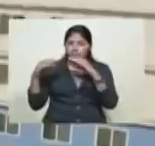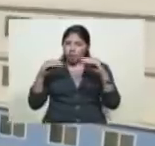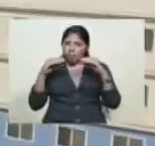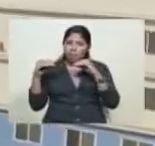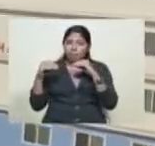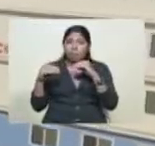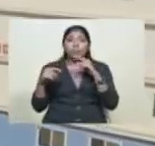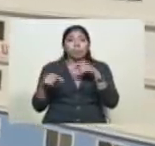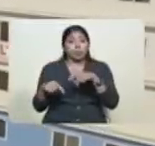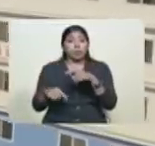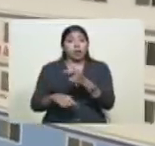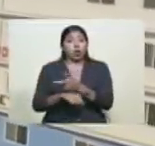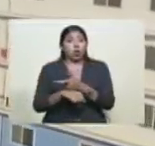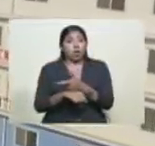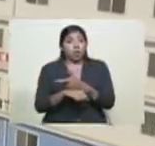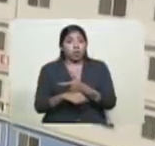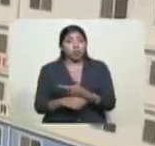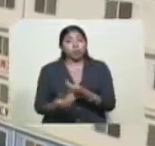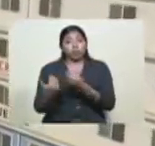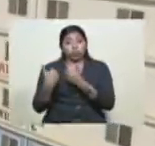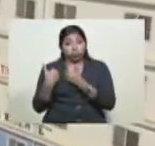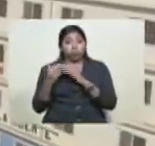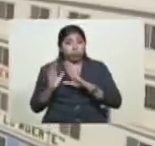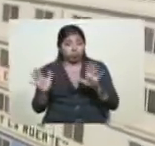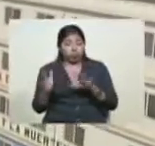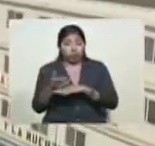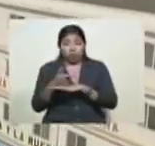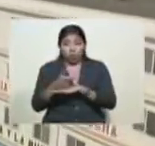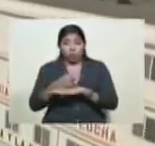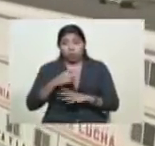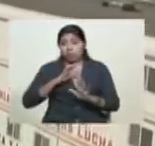El gobierno, asumiendo su responsabilidad,